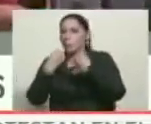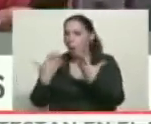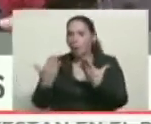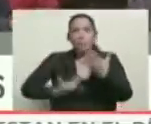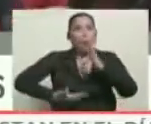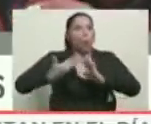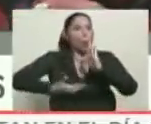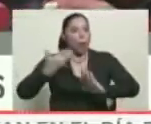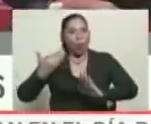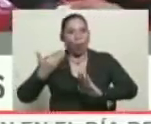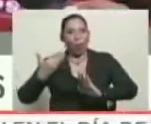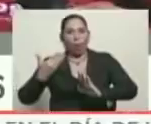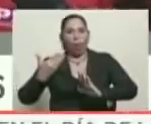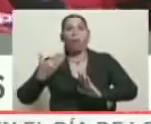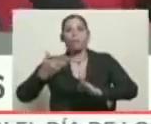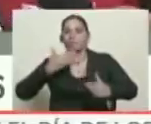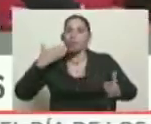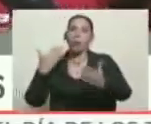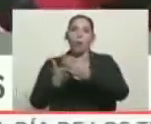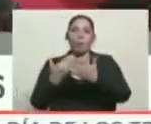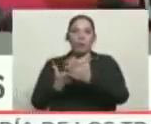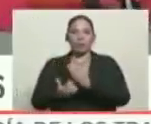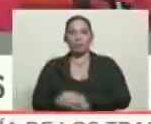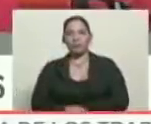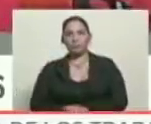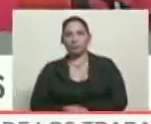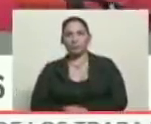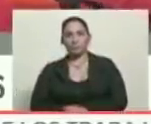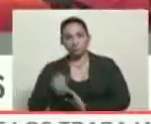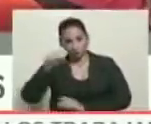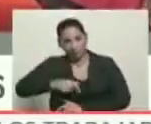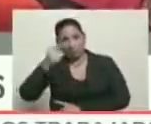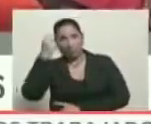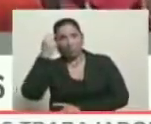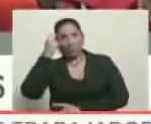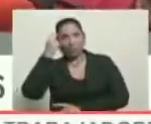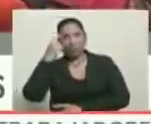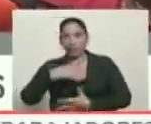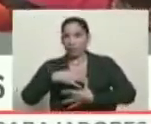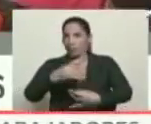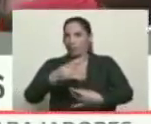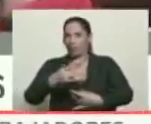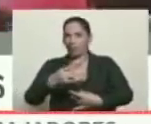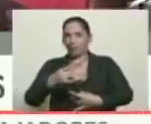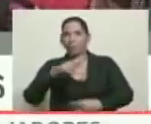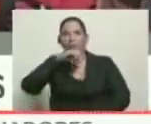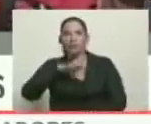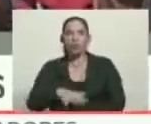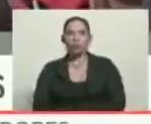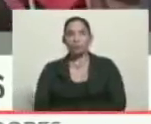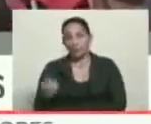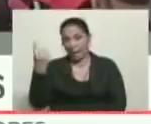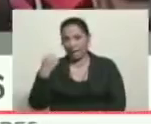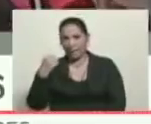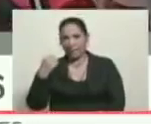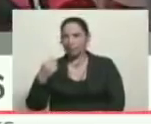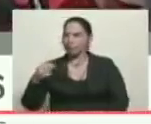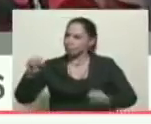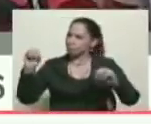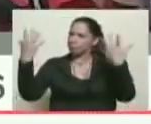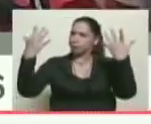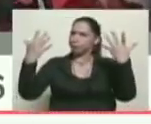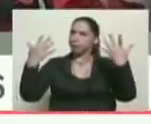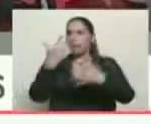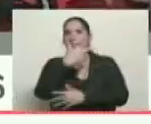fundamental de esta propuesta. Creo que hoy es un día interesantísimo para la historia. El día de ayer, heroico, 30 de